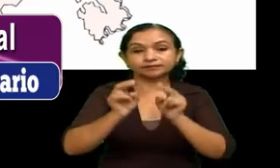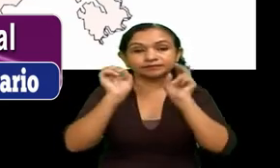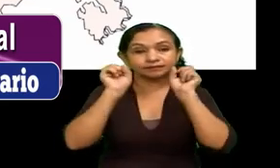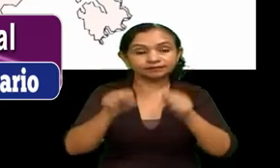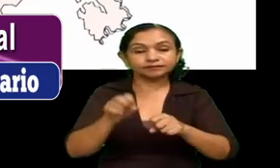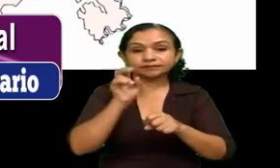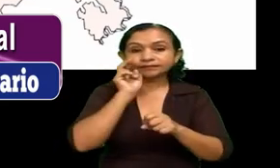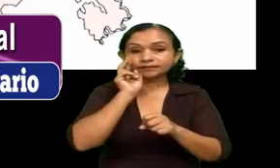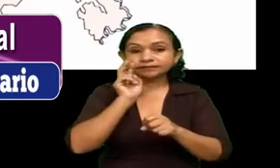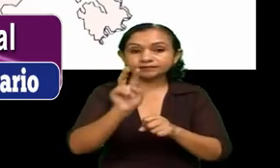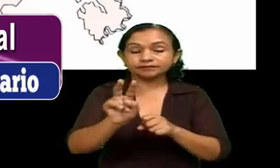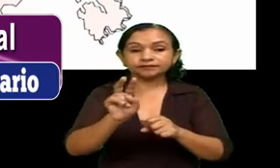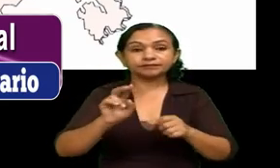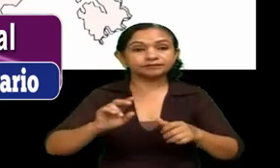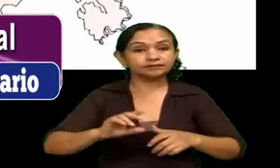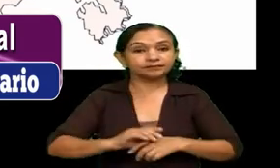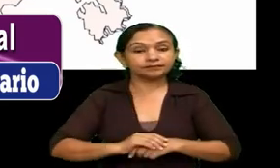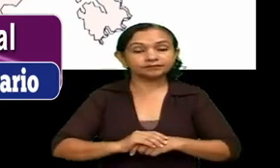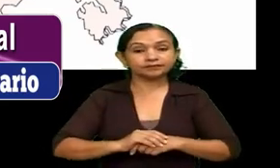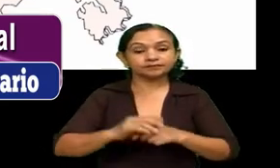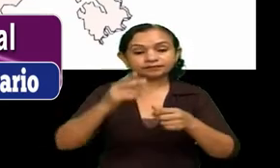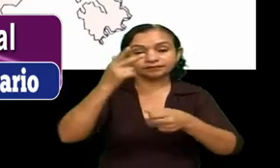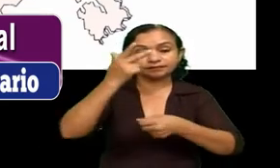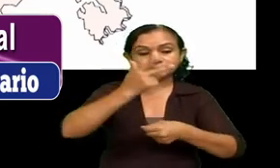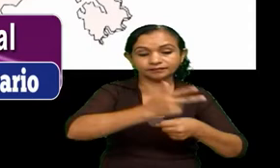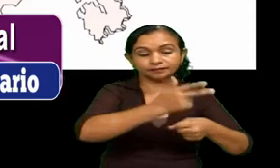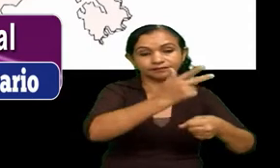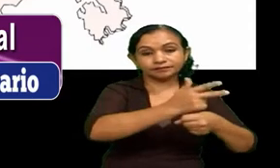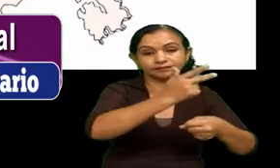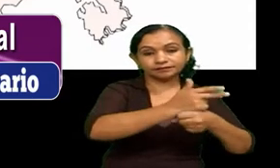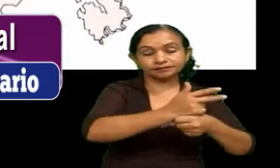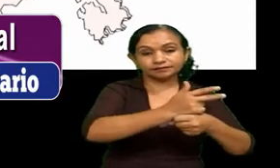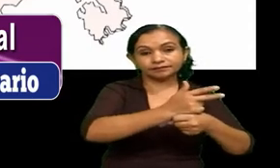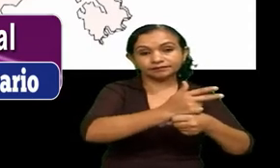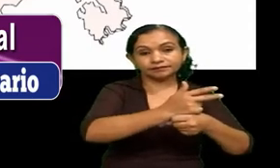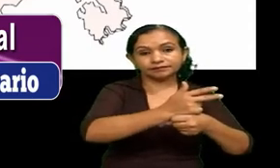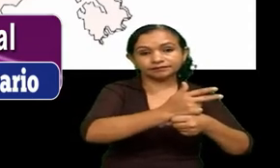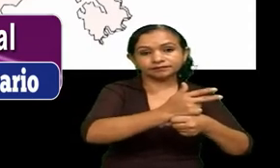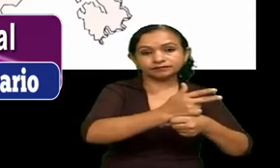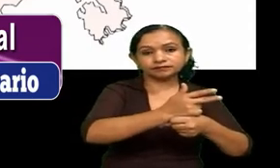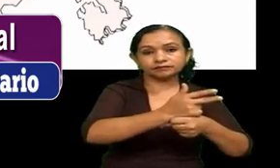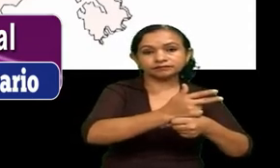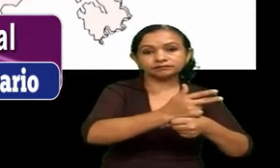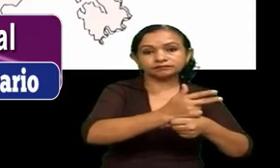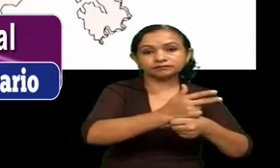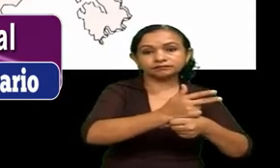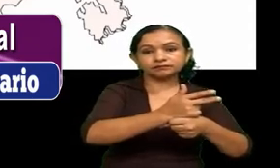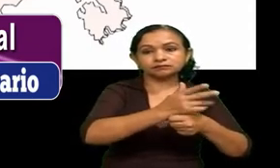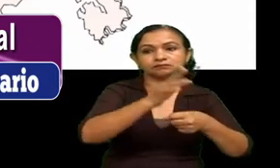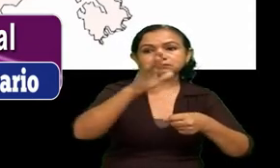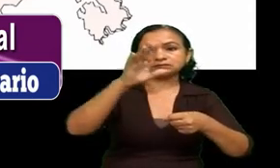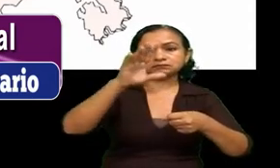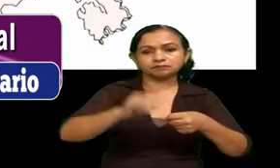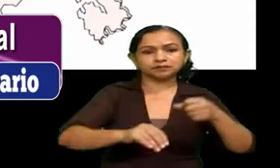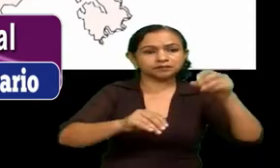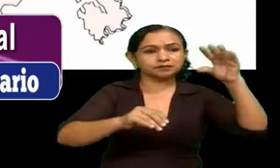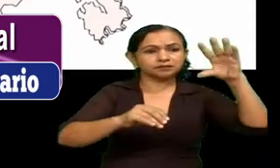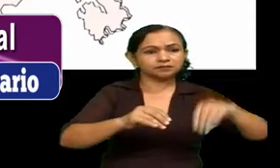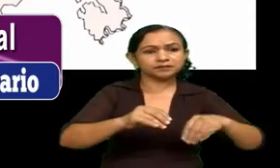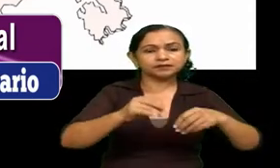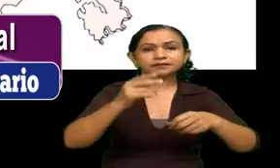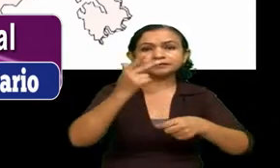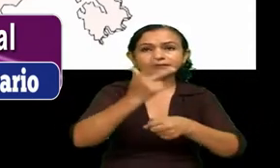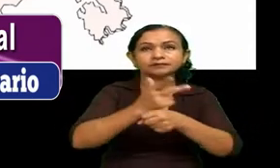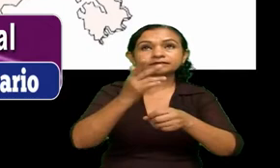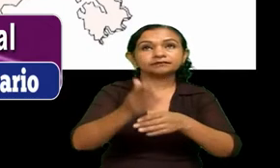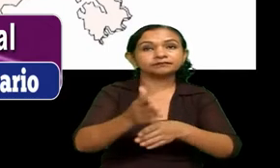ver en Guatemala, ¿verdad? La demanda en el momento, esos datos que ves allí son